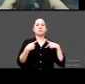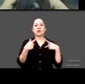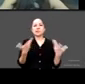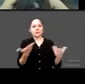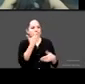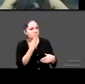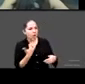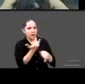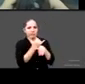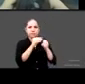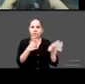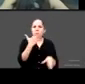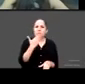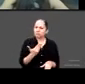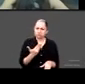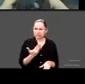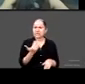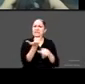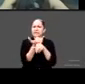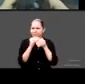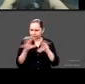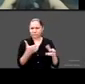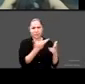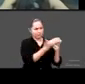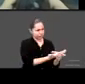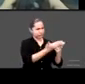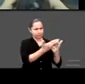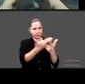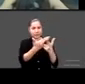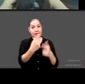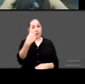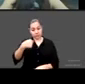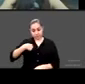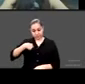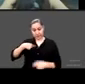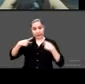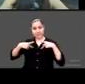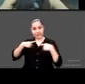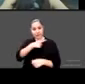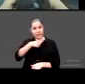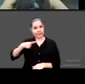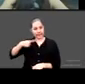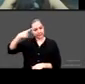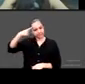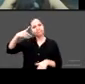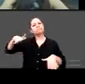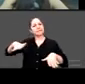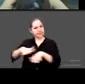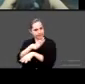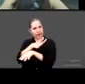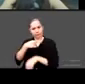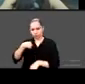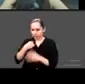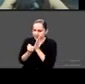Y falta de también posiblemente de condiciones para poderlo llevar a cabo, pero todos podemos cambiar y